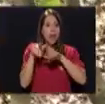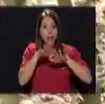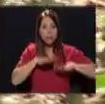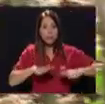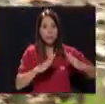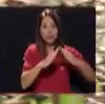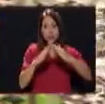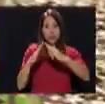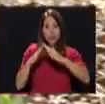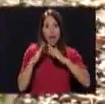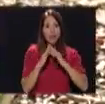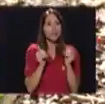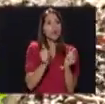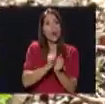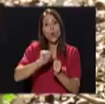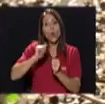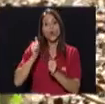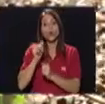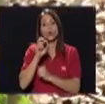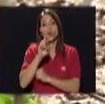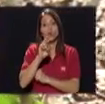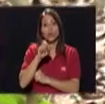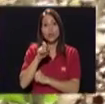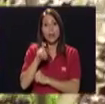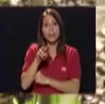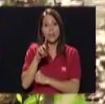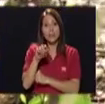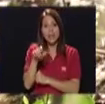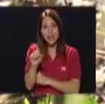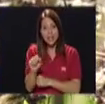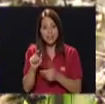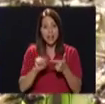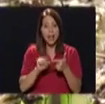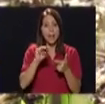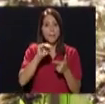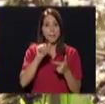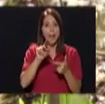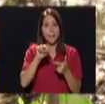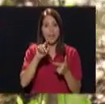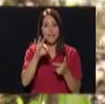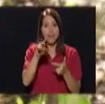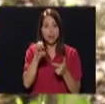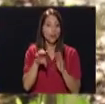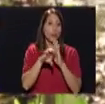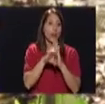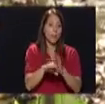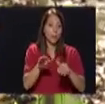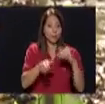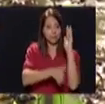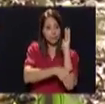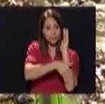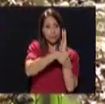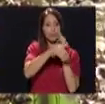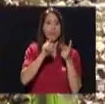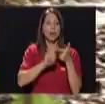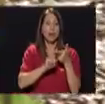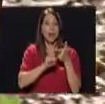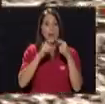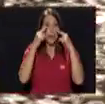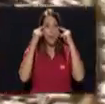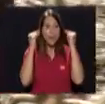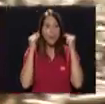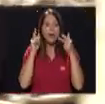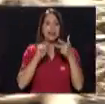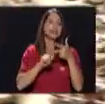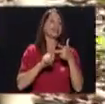que ya están presentes en las ciudades, con otras especies de reptiles, mamíferos como los pisotes,